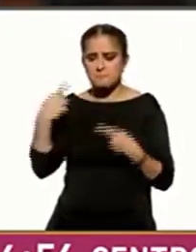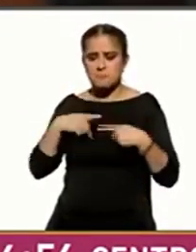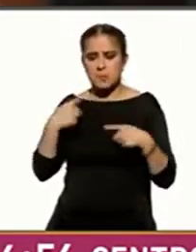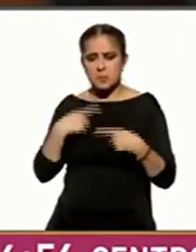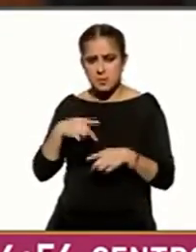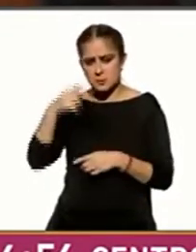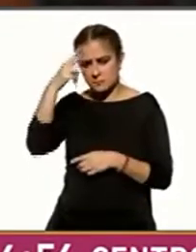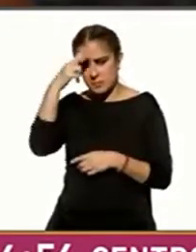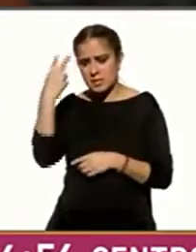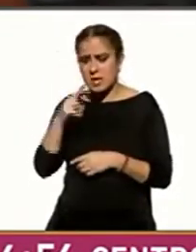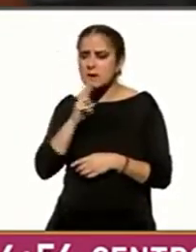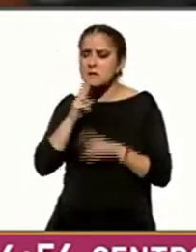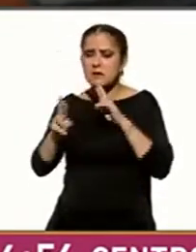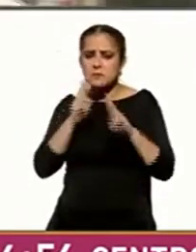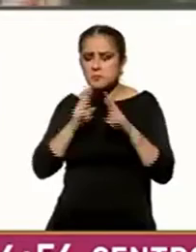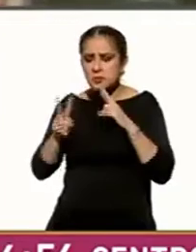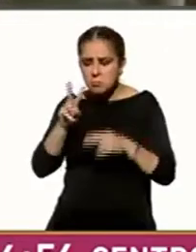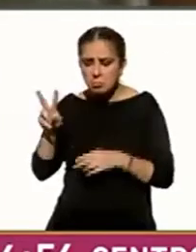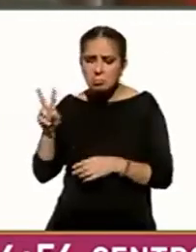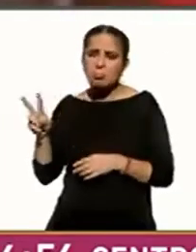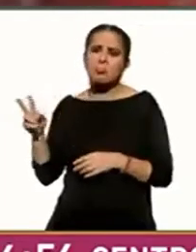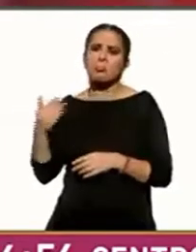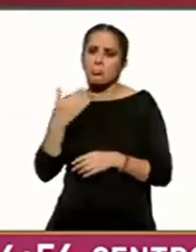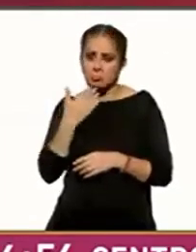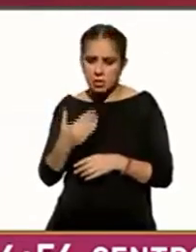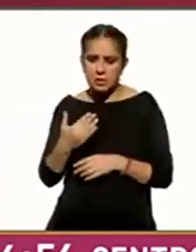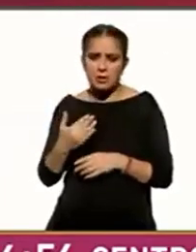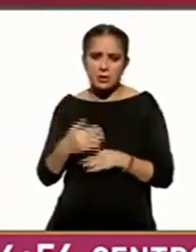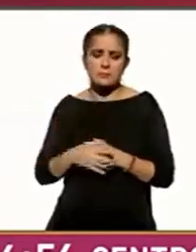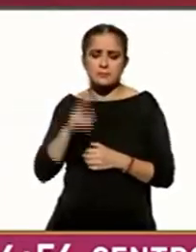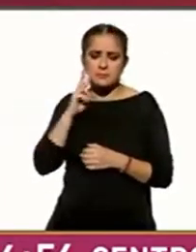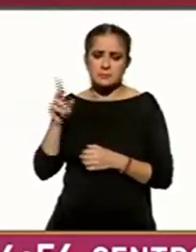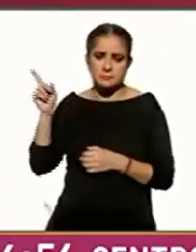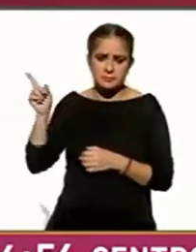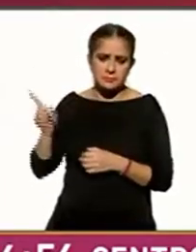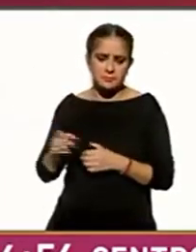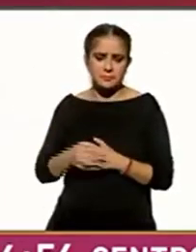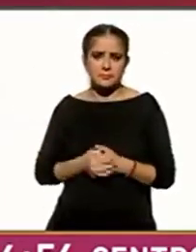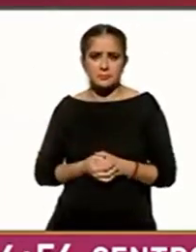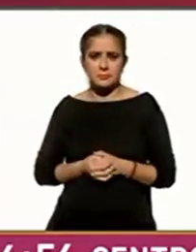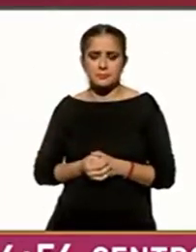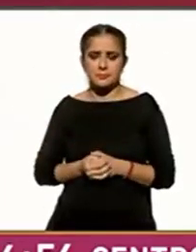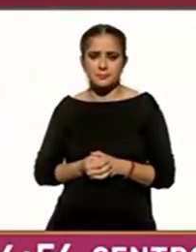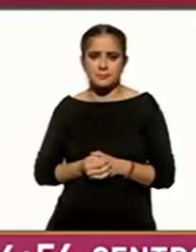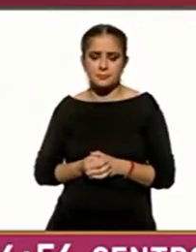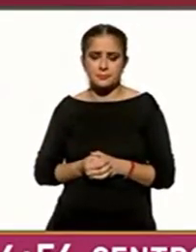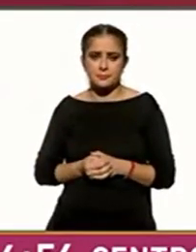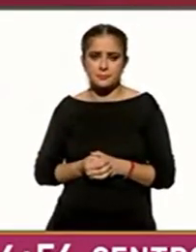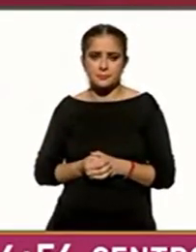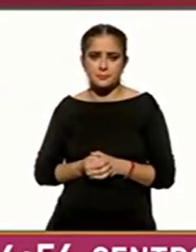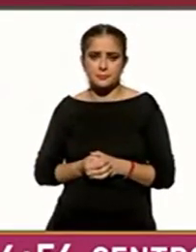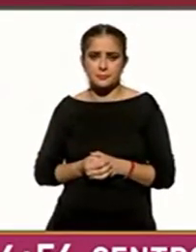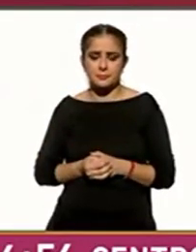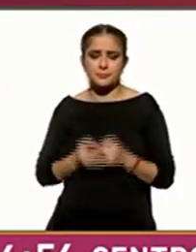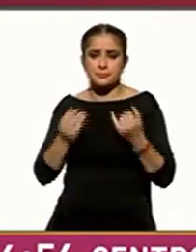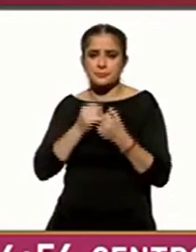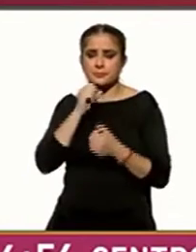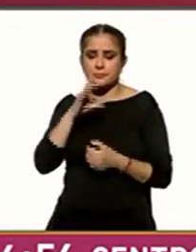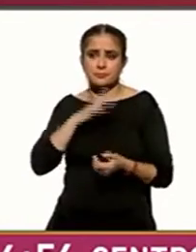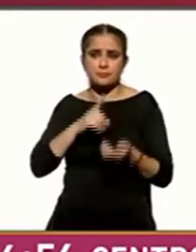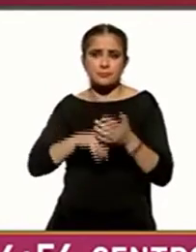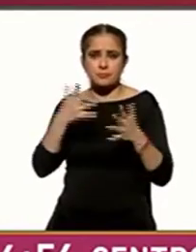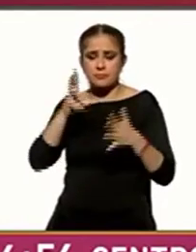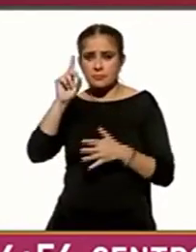mexicanos, dado el poder de estas armadoras. No obstante, como te dije, que incluso casi